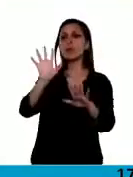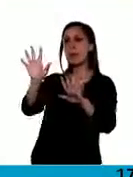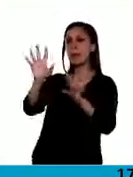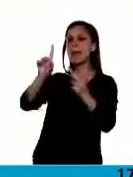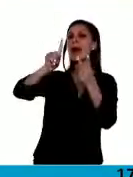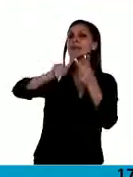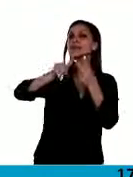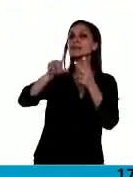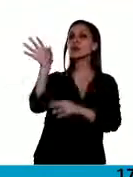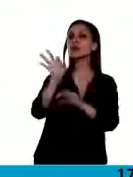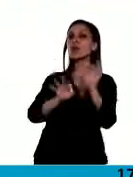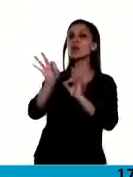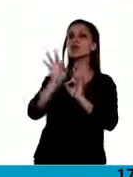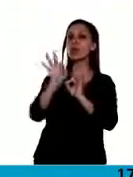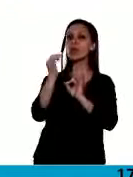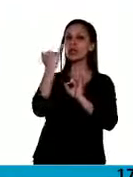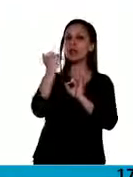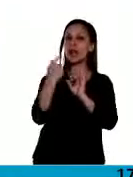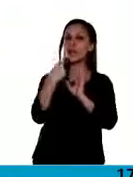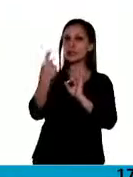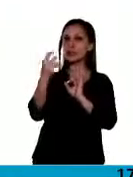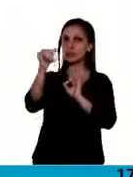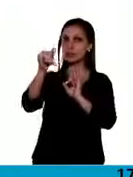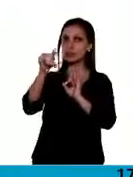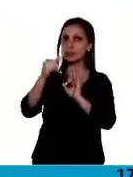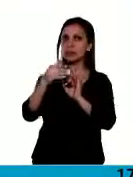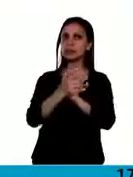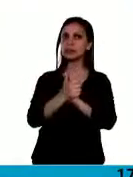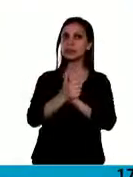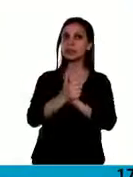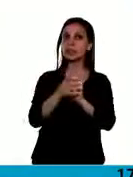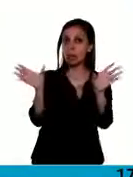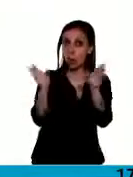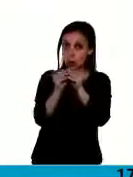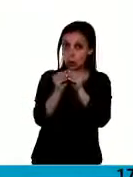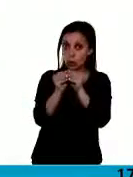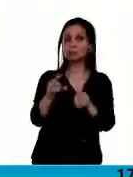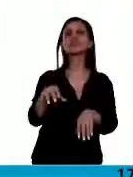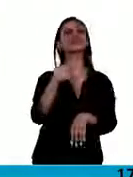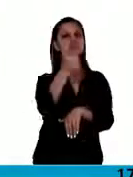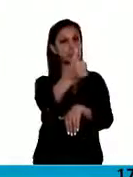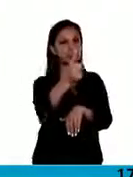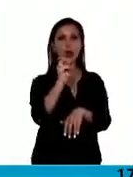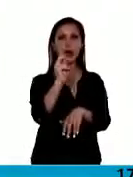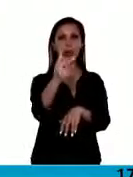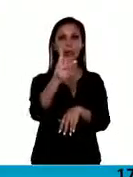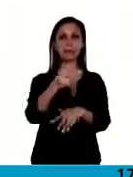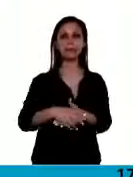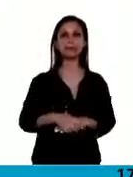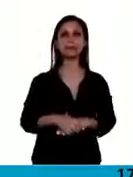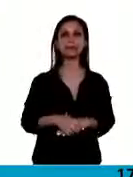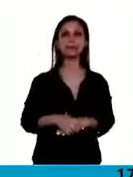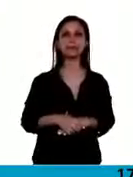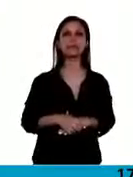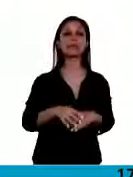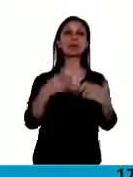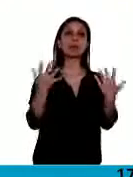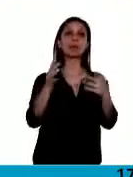está estipulado que haga uso de la palabra. Si quiere hacerlo en conjunto. En conjunto, sí. Ok. Como le